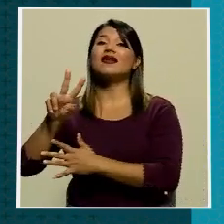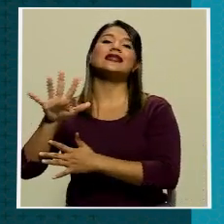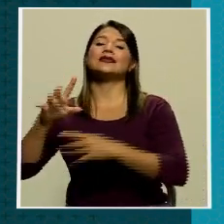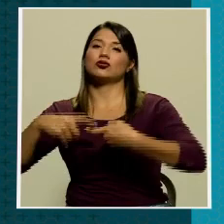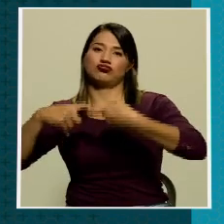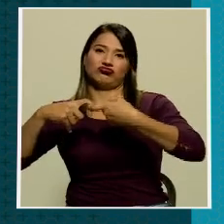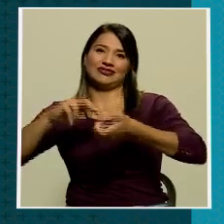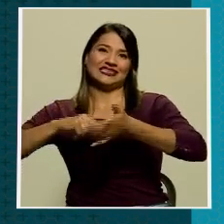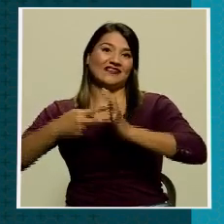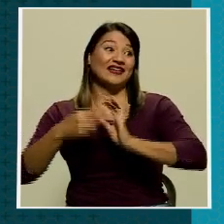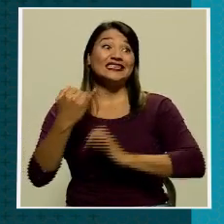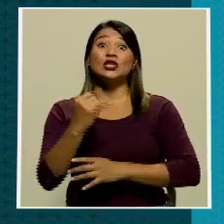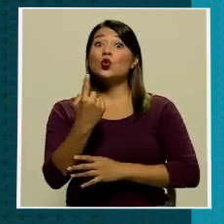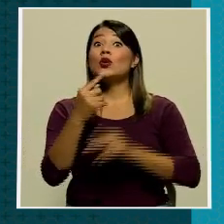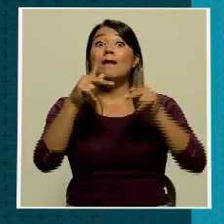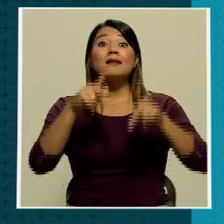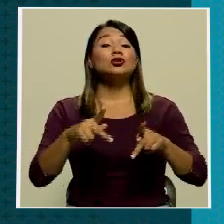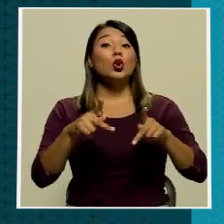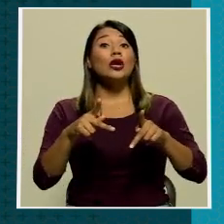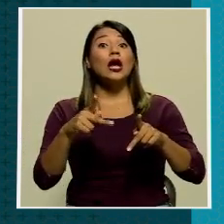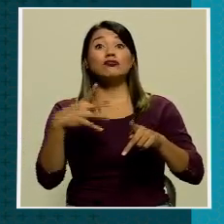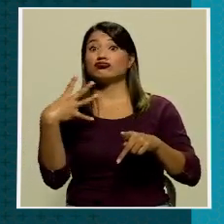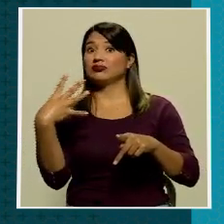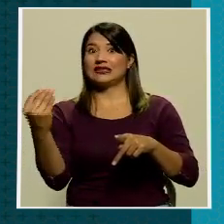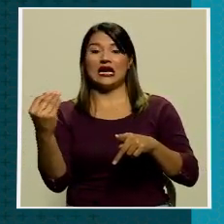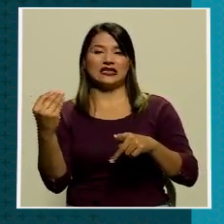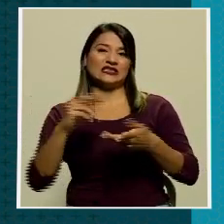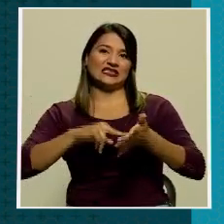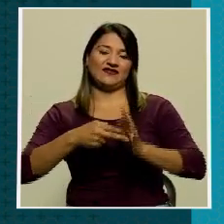algunas excepciones y quedaría a criterio de las